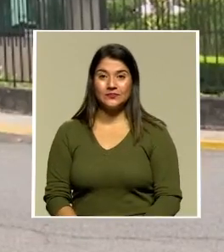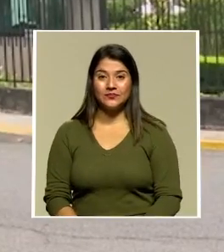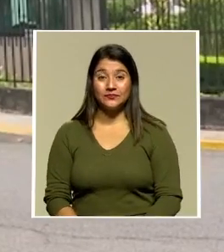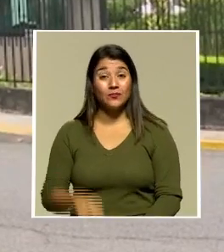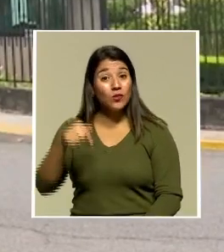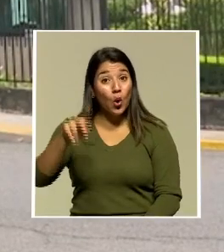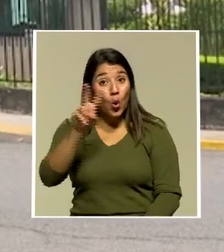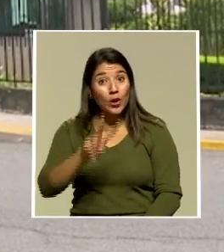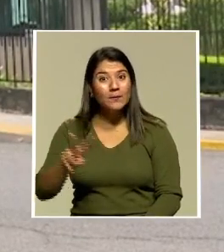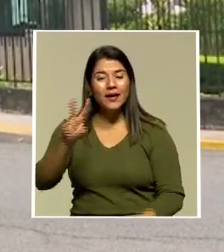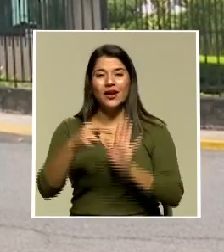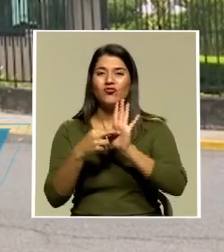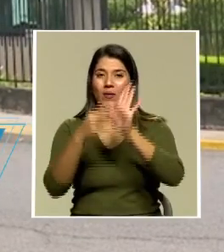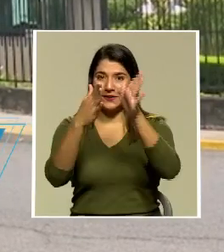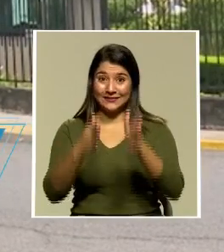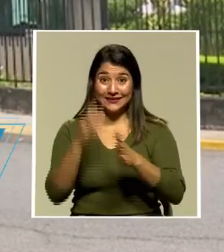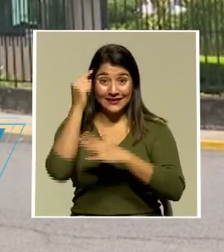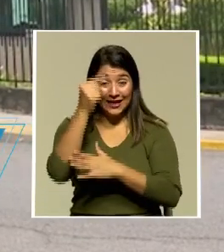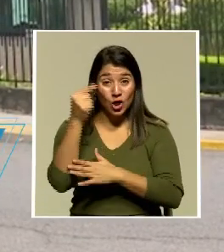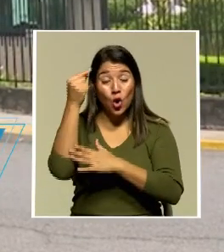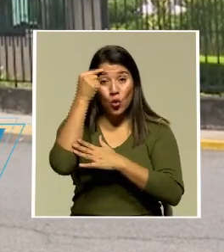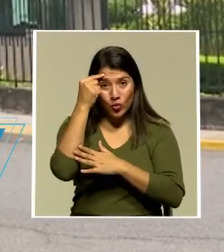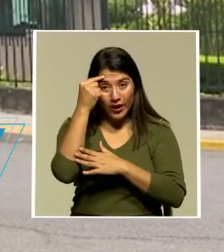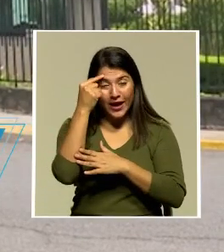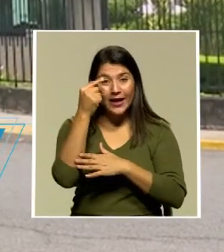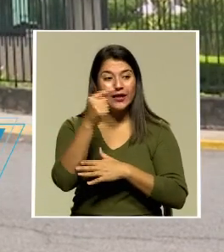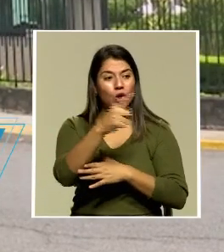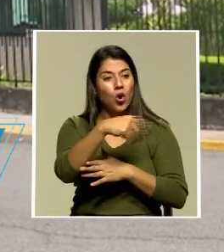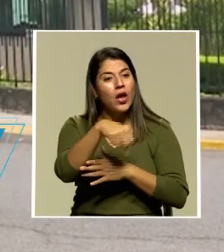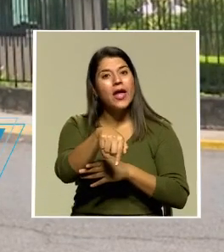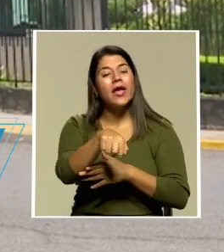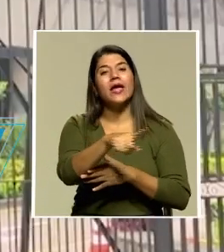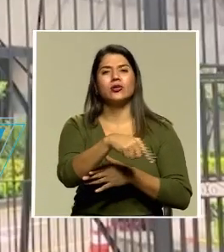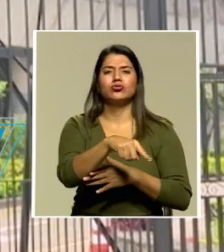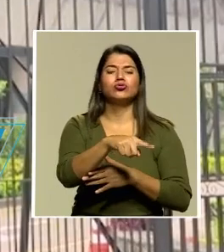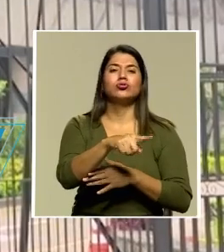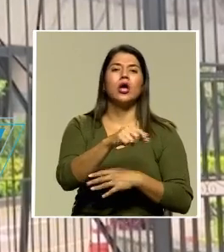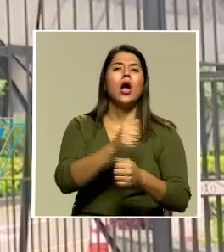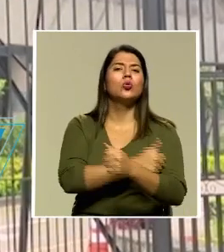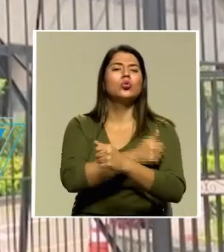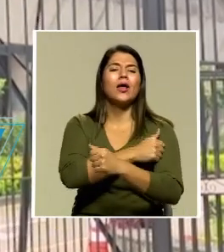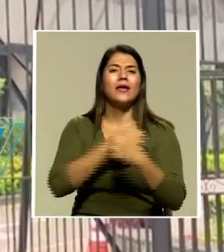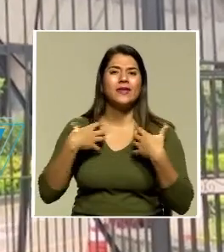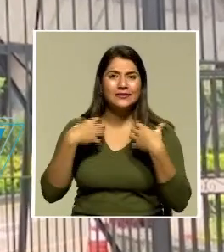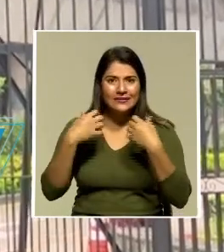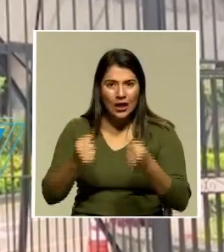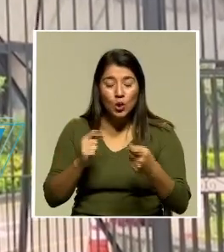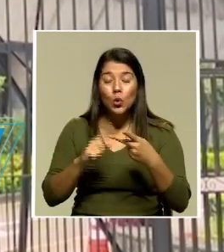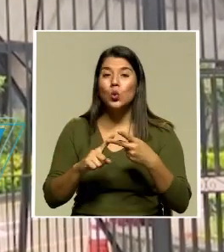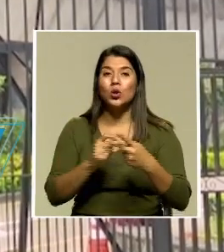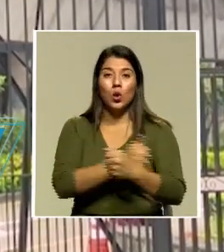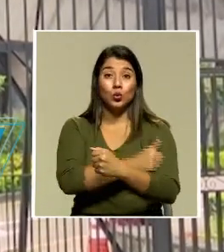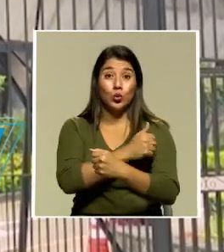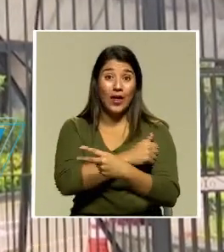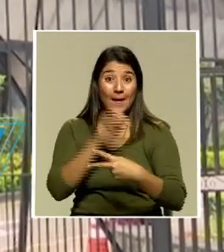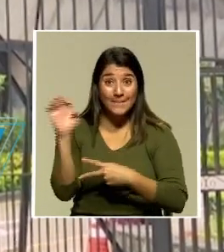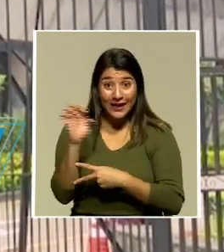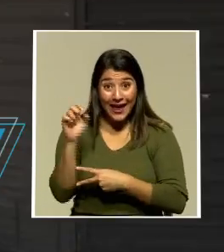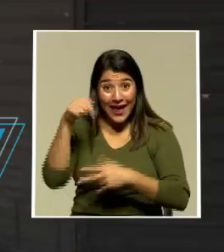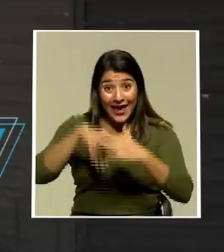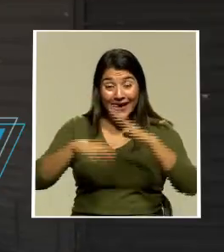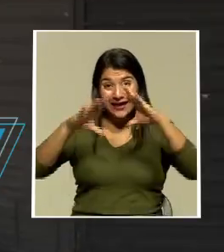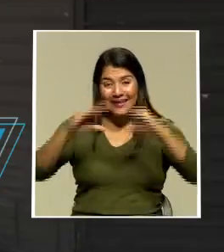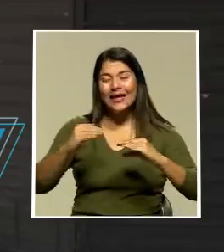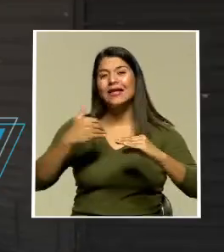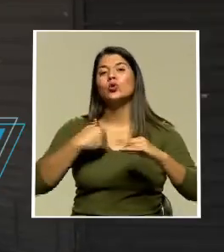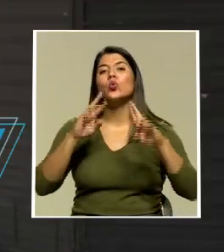Este viernes, representantes del gobierno, liderados por autoridades de salud y de atención de emergencias, se reunieron en horas de la tarde con diversos